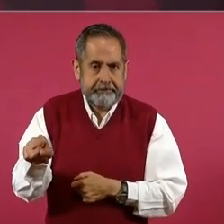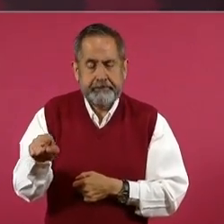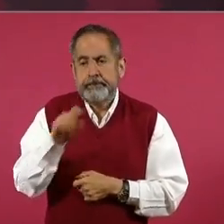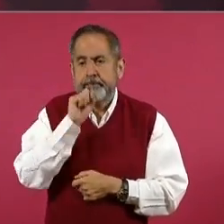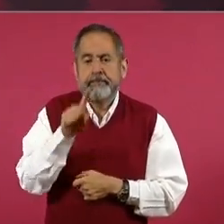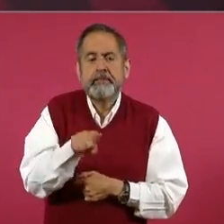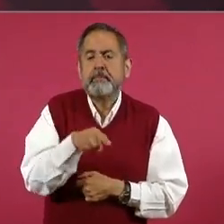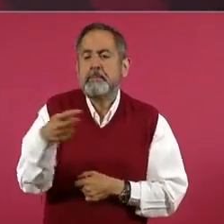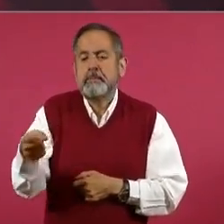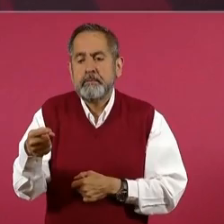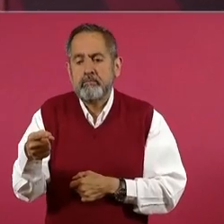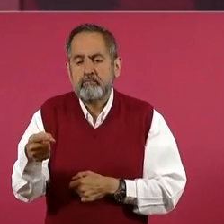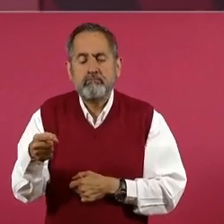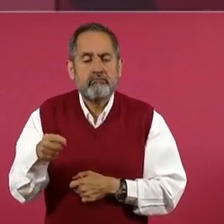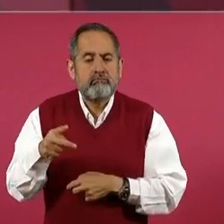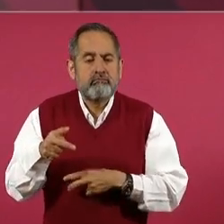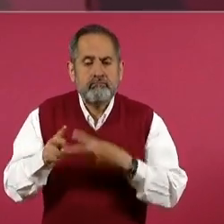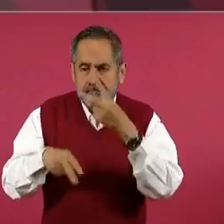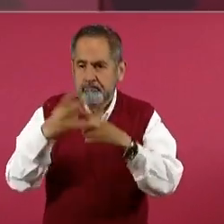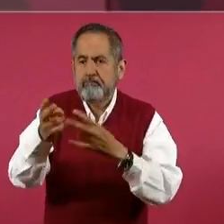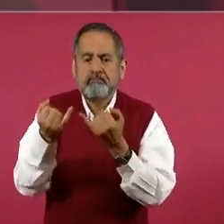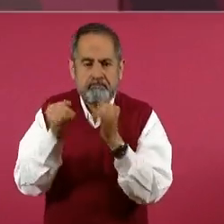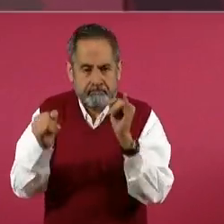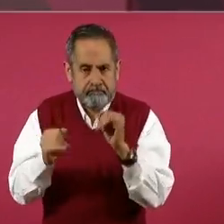Tengo que ir a inaugurar